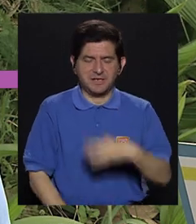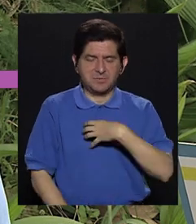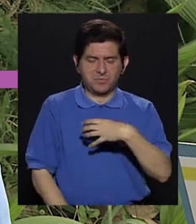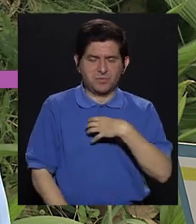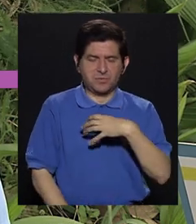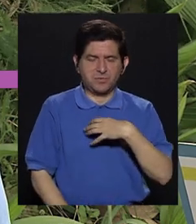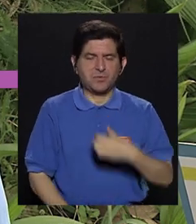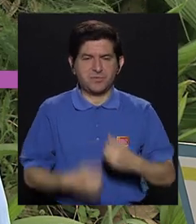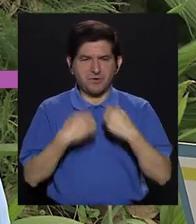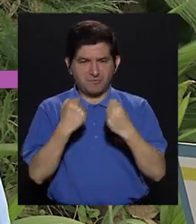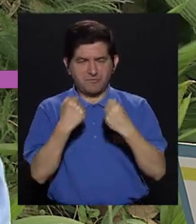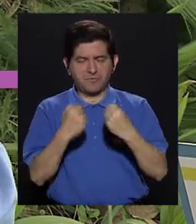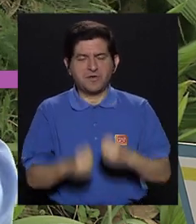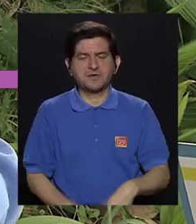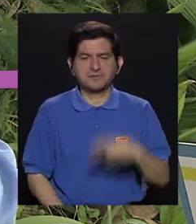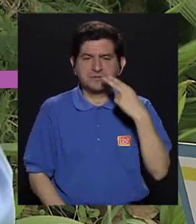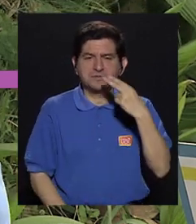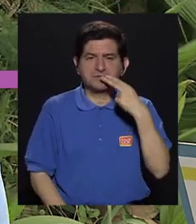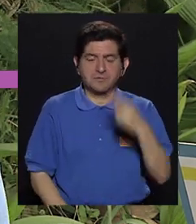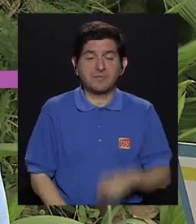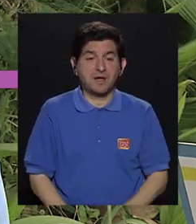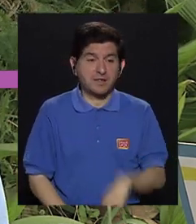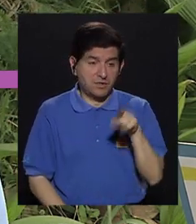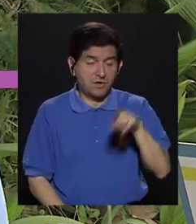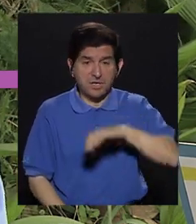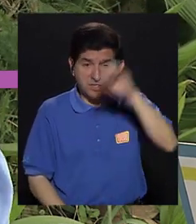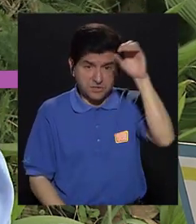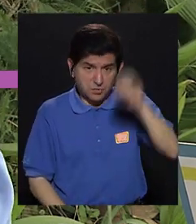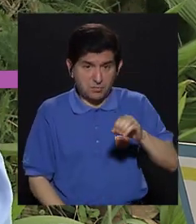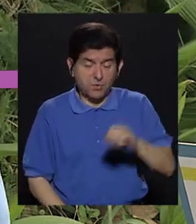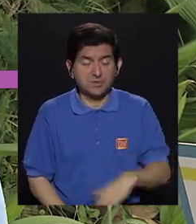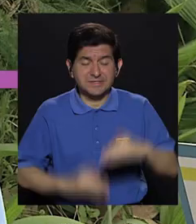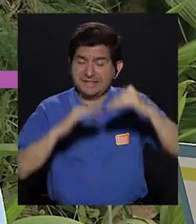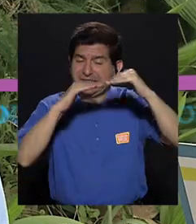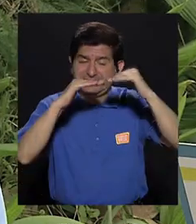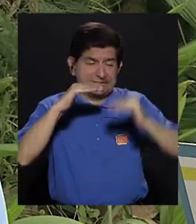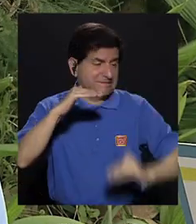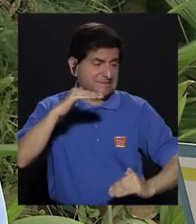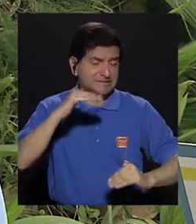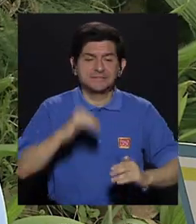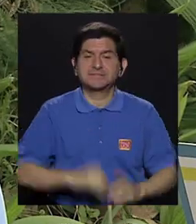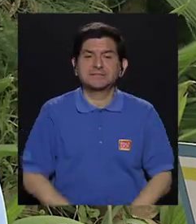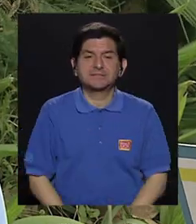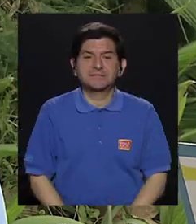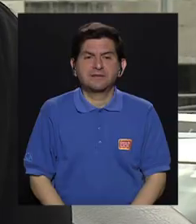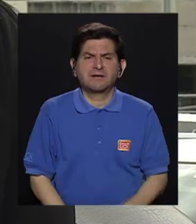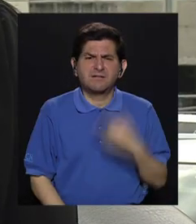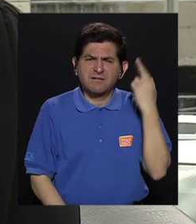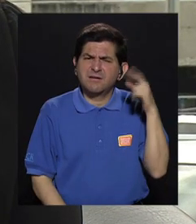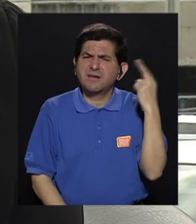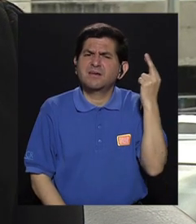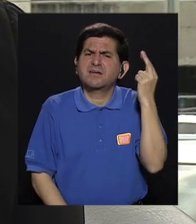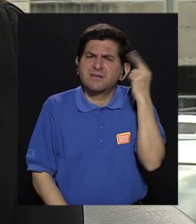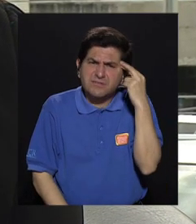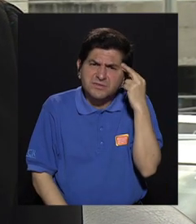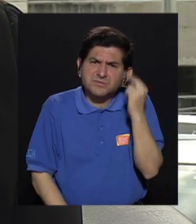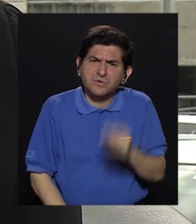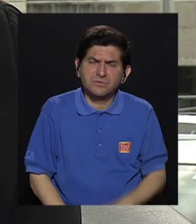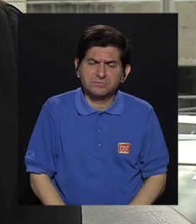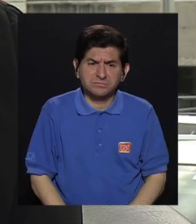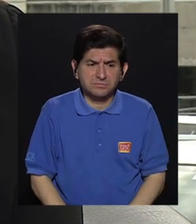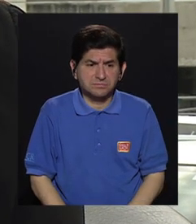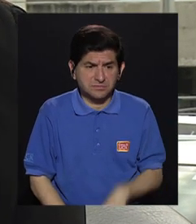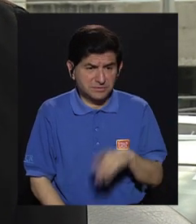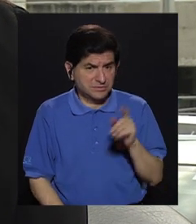fumar por sus propios medios, lo que es una tasa pues bastante baja. Ahora bien, las razones, doctor,